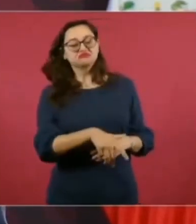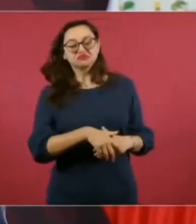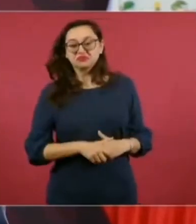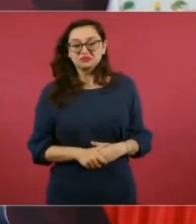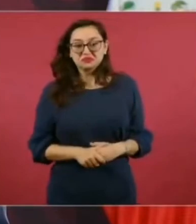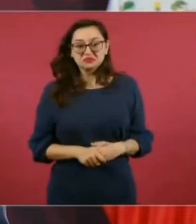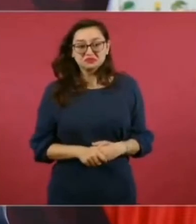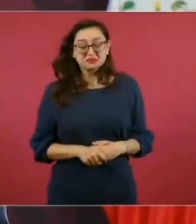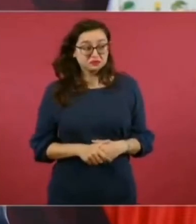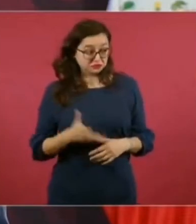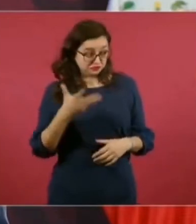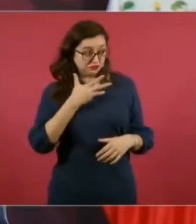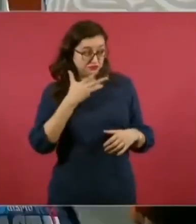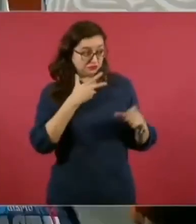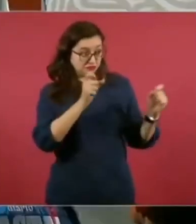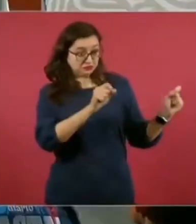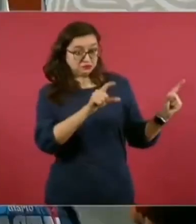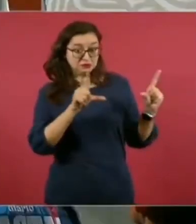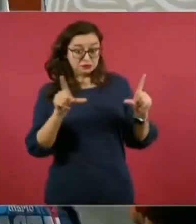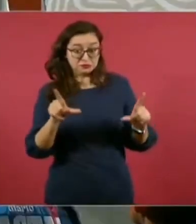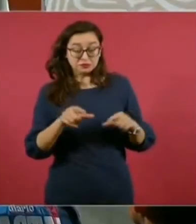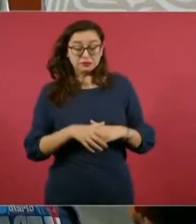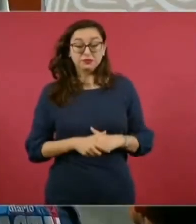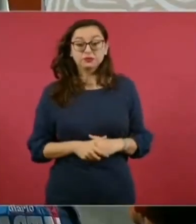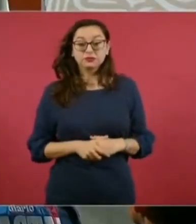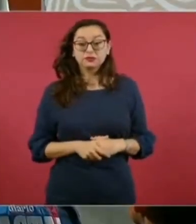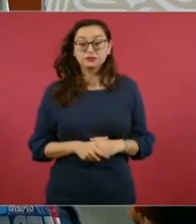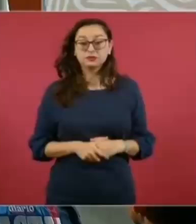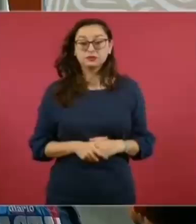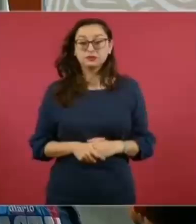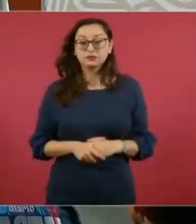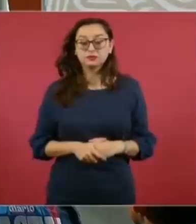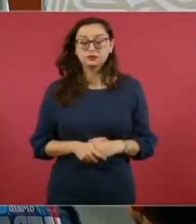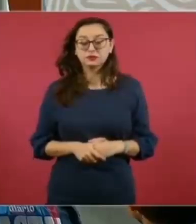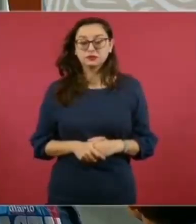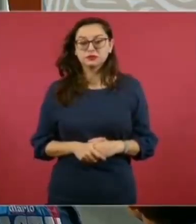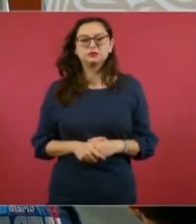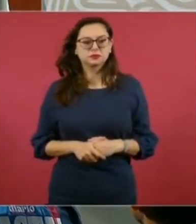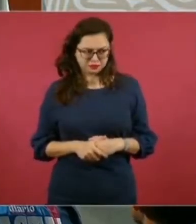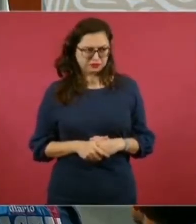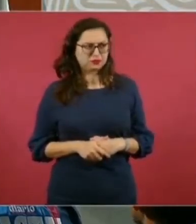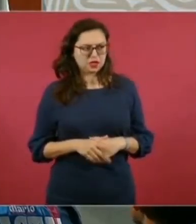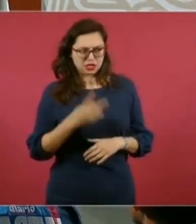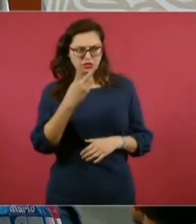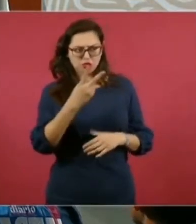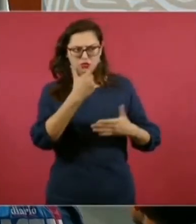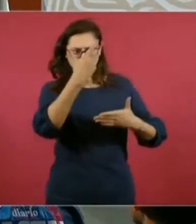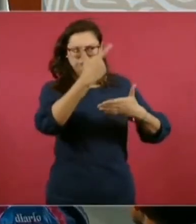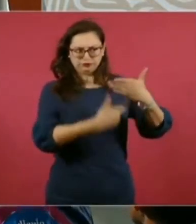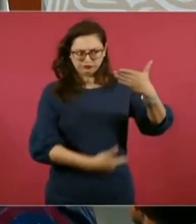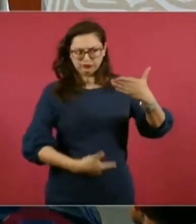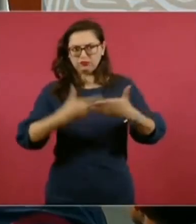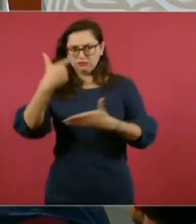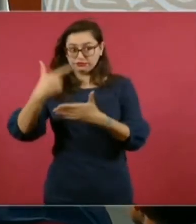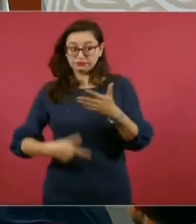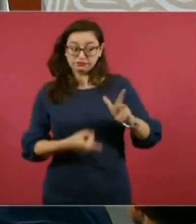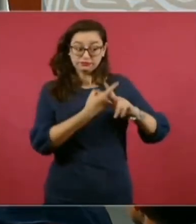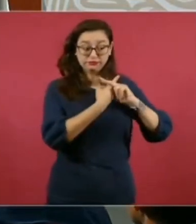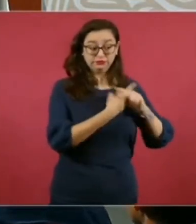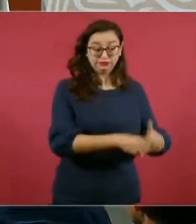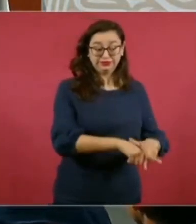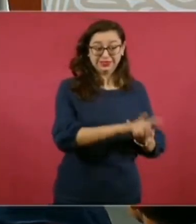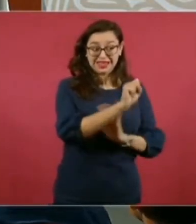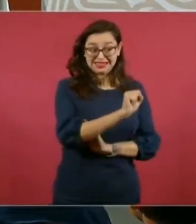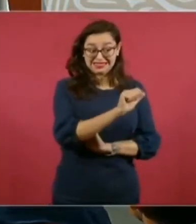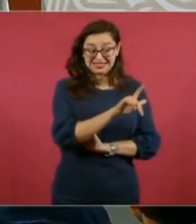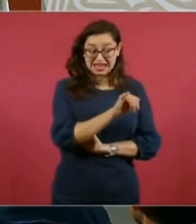¿Tienen algo de eso? Está la lista de Salinas, de las dos páginas del Sí, libro. las dos, desde el principio.